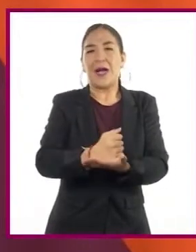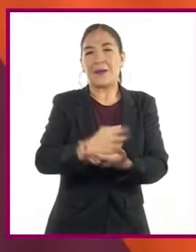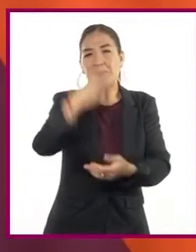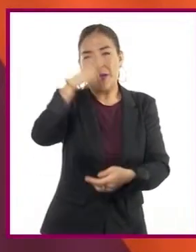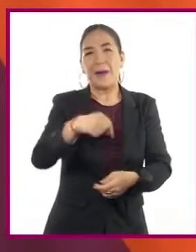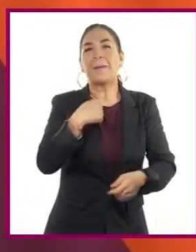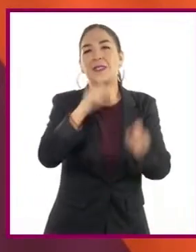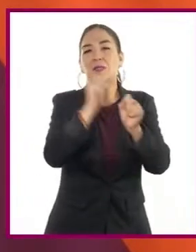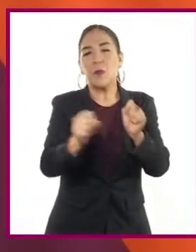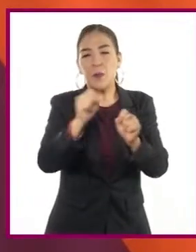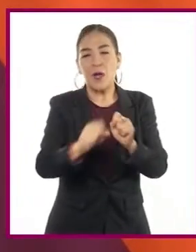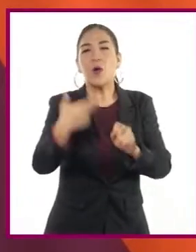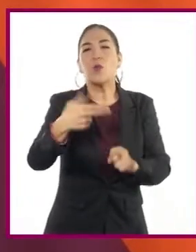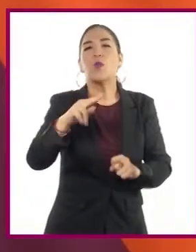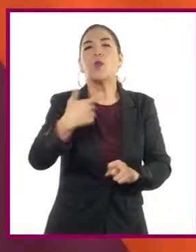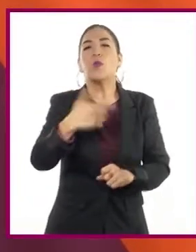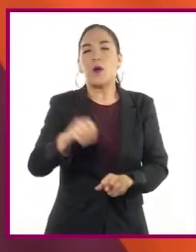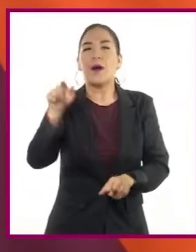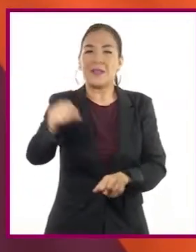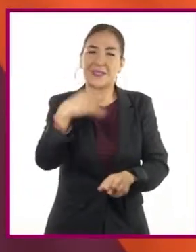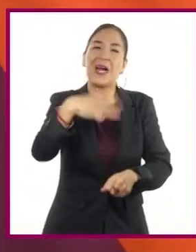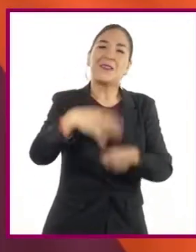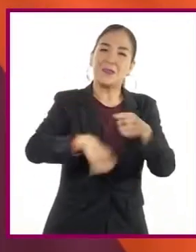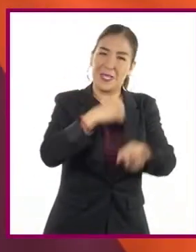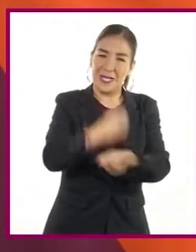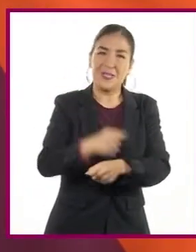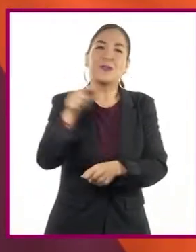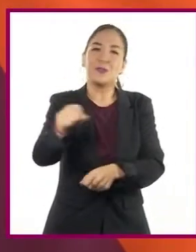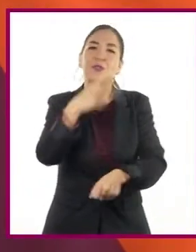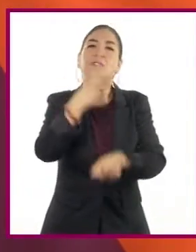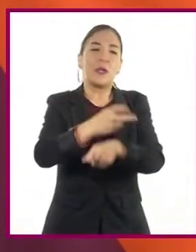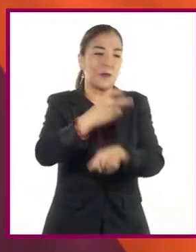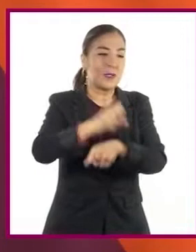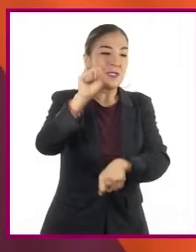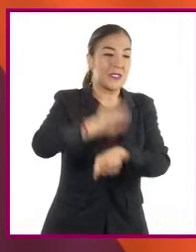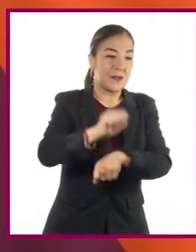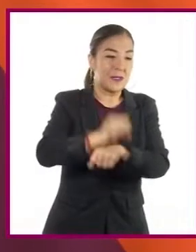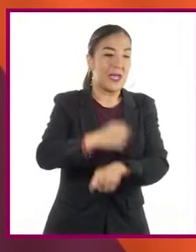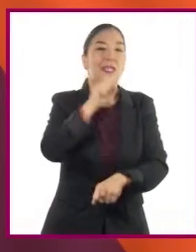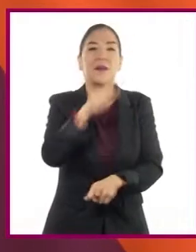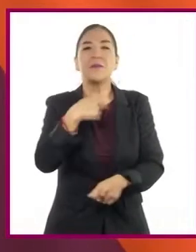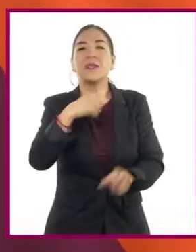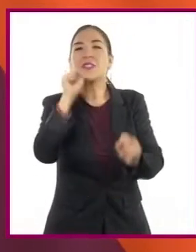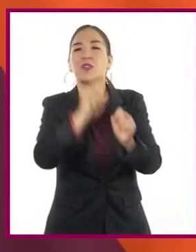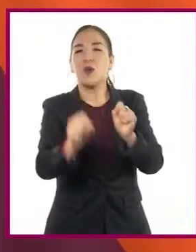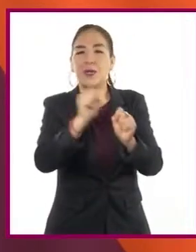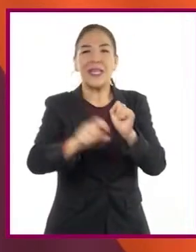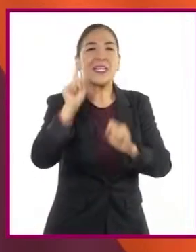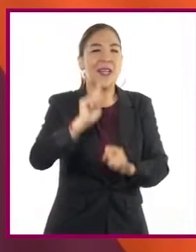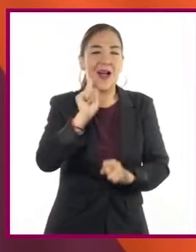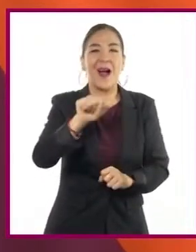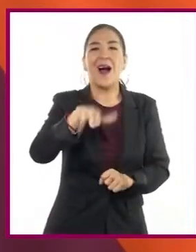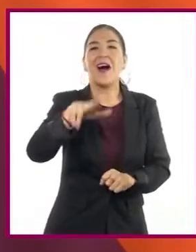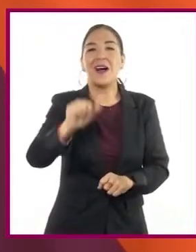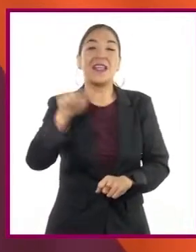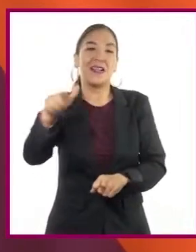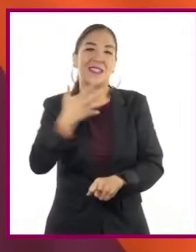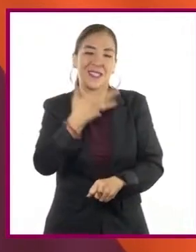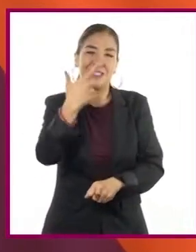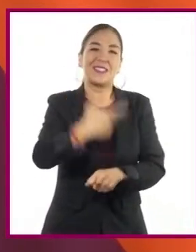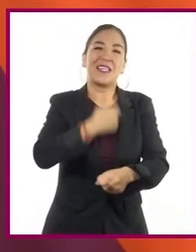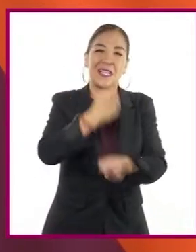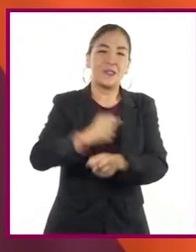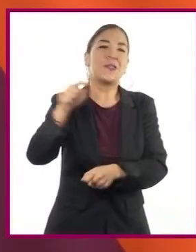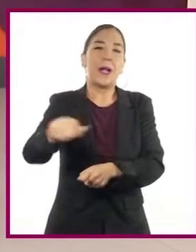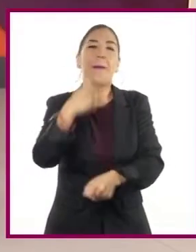tiene 14 años y cursa el segundo grado de secundaria, y con mi sobrina Ana, que tiene 7 años y cursa el primer grado